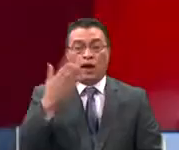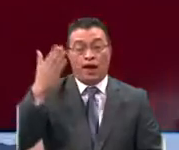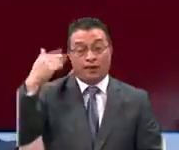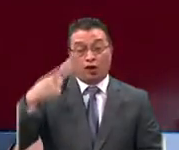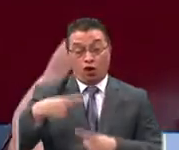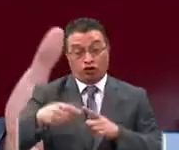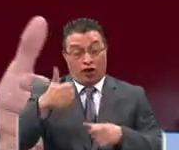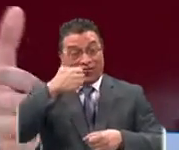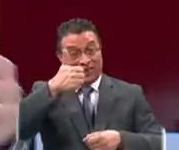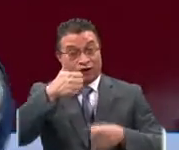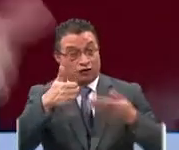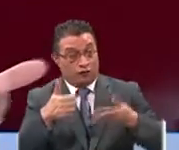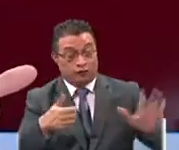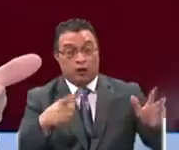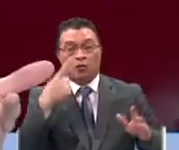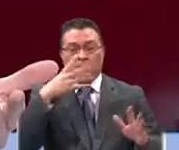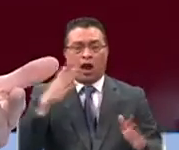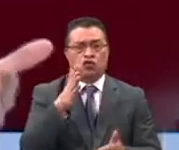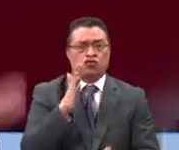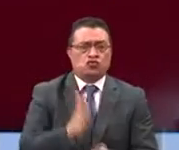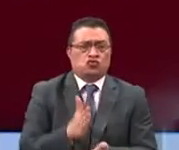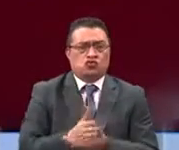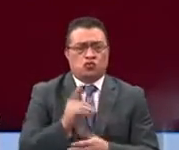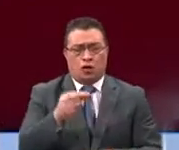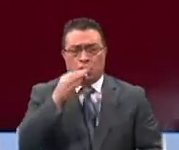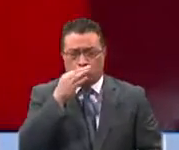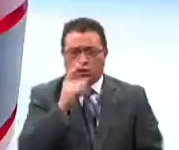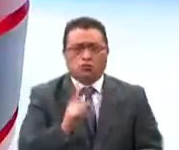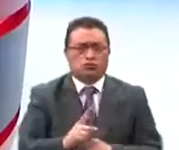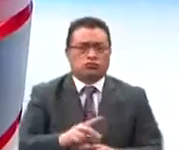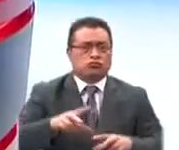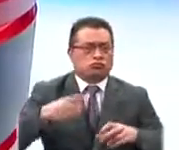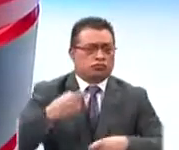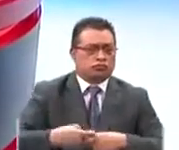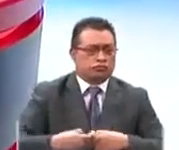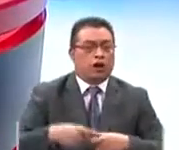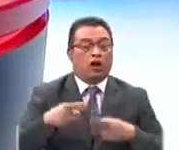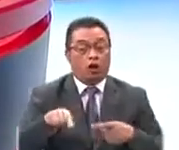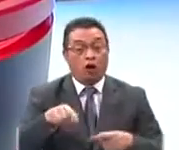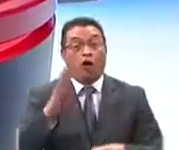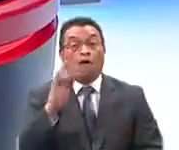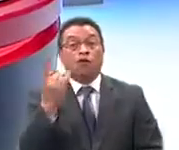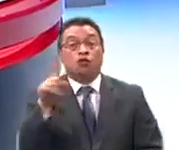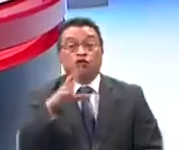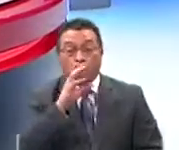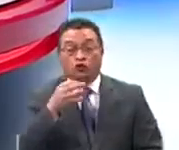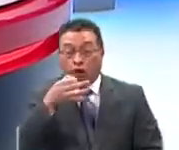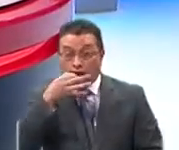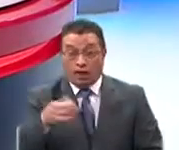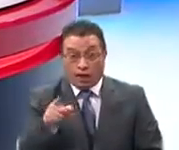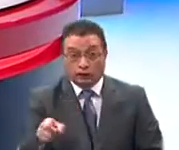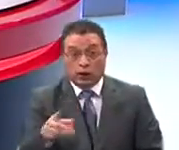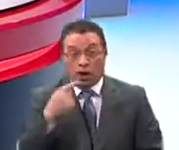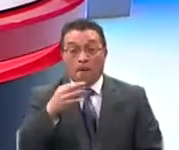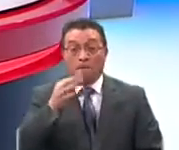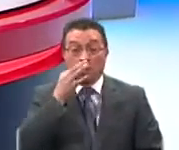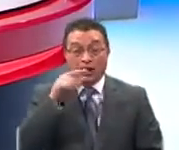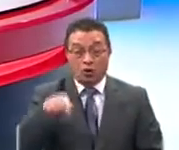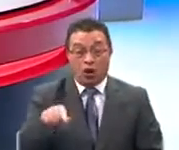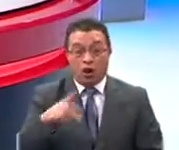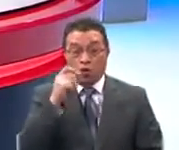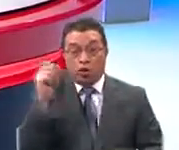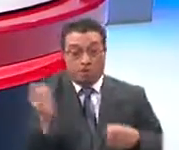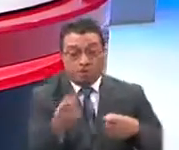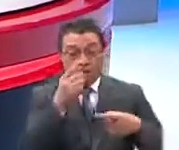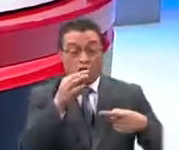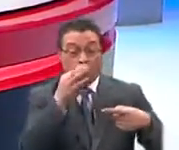su antecesor, que tenía un discurso bastante más duro respecto al consumo de marihuana en particular. En el caso de Bustos, por ejemplo, de partida asegura que la marihuana no es una puerta